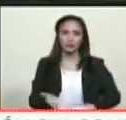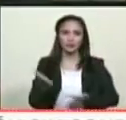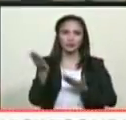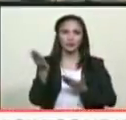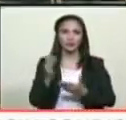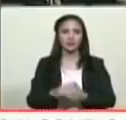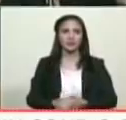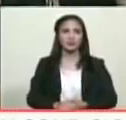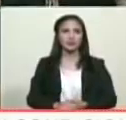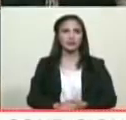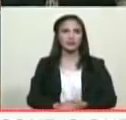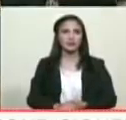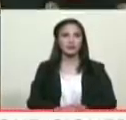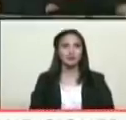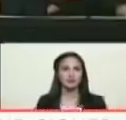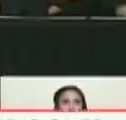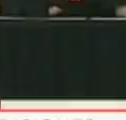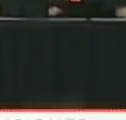Chávez Frías.